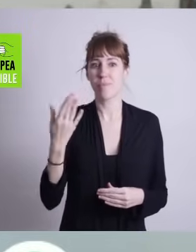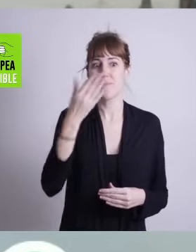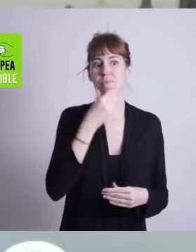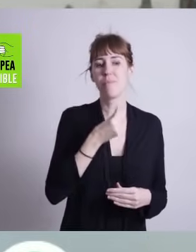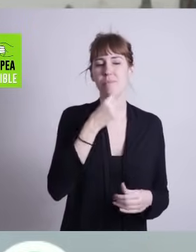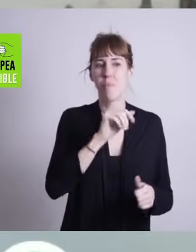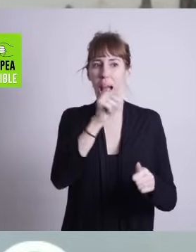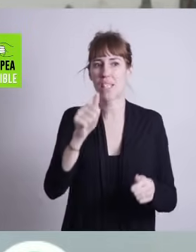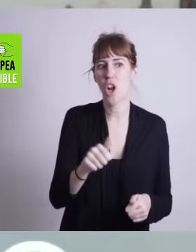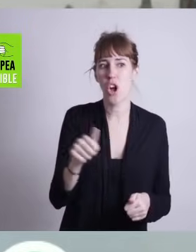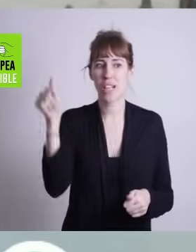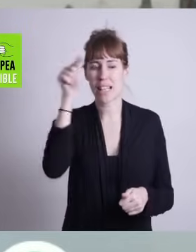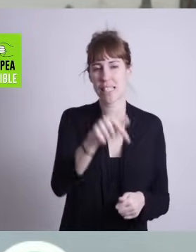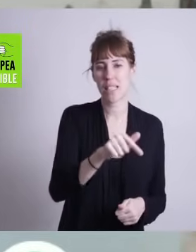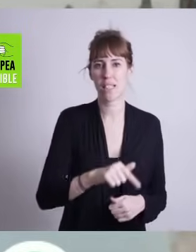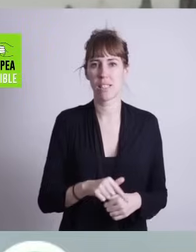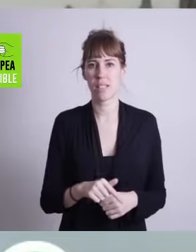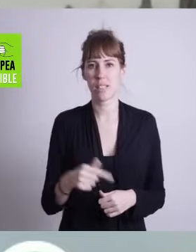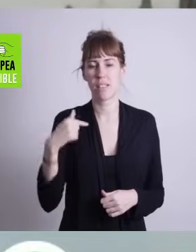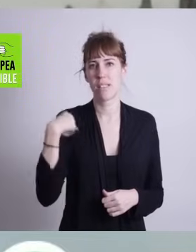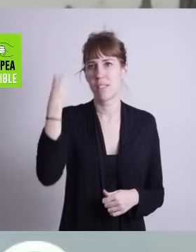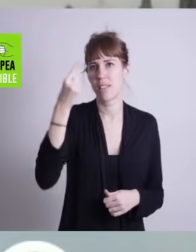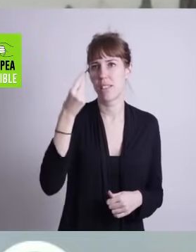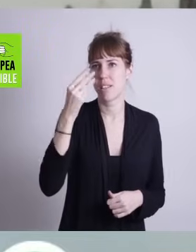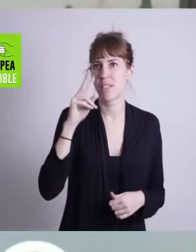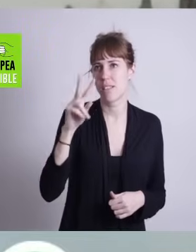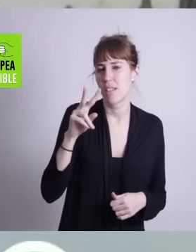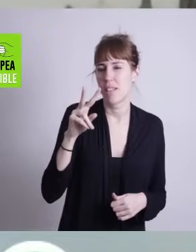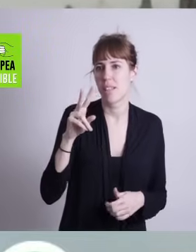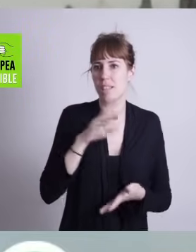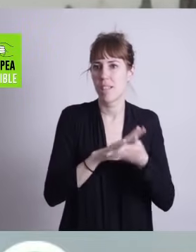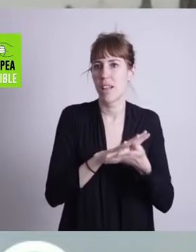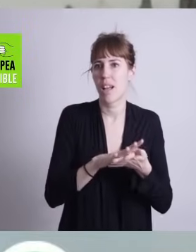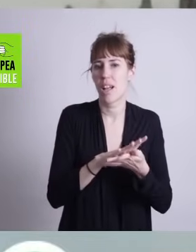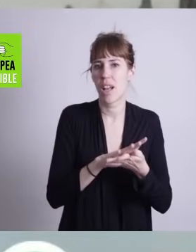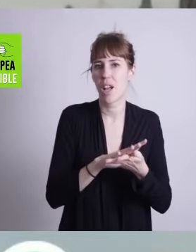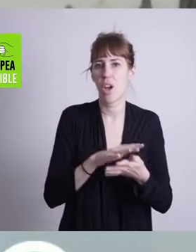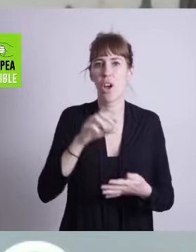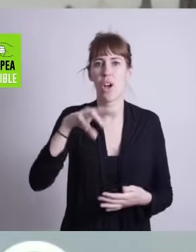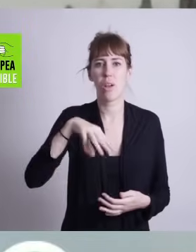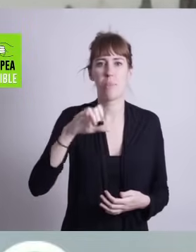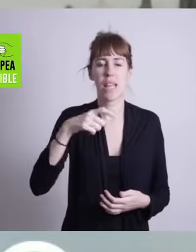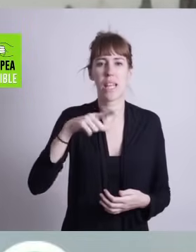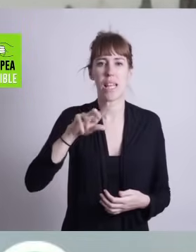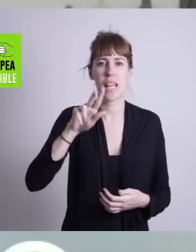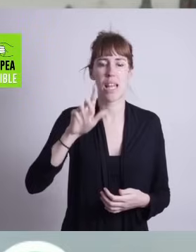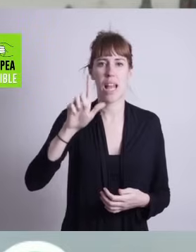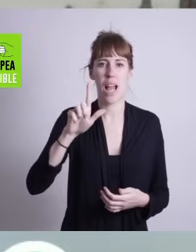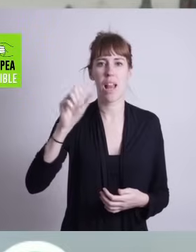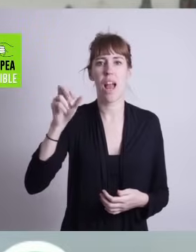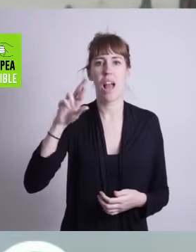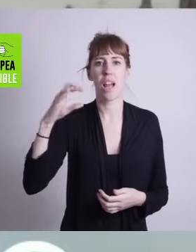nuestros patrones de belleza. Y entonces nosotros nos creemos que estamos hablando con Miguel Arcángel y si le quitamos la máscara.